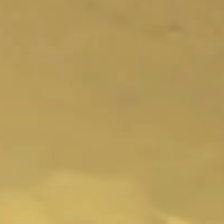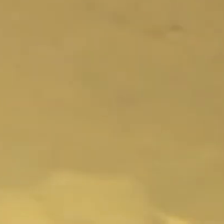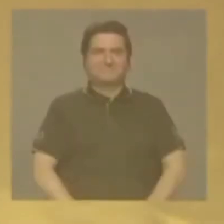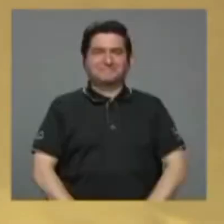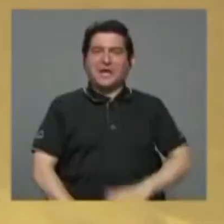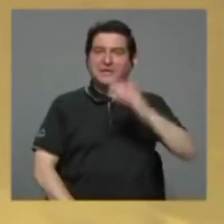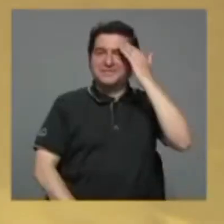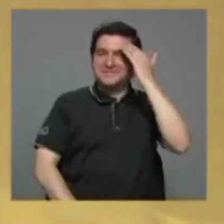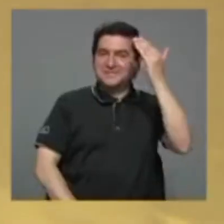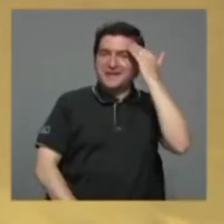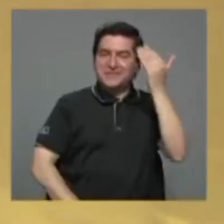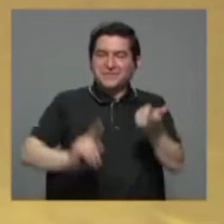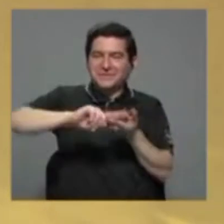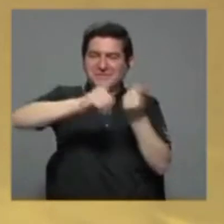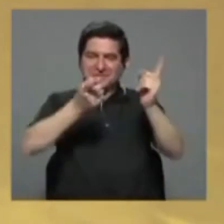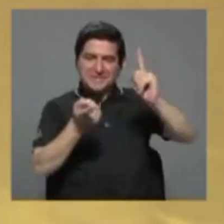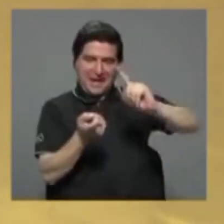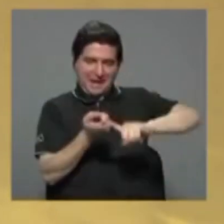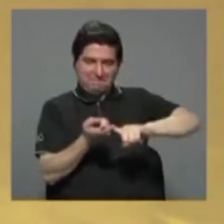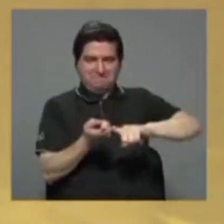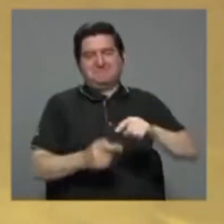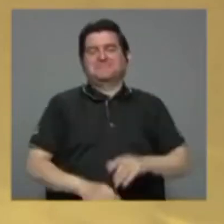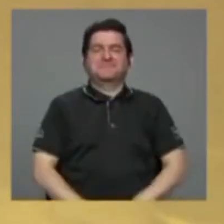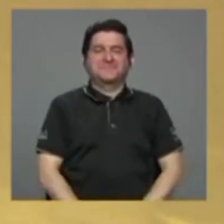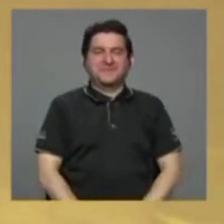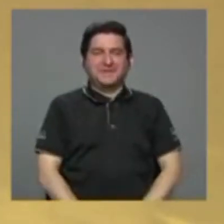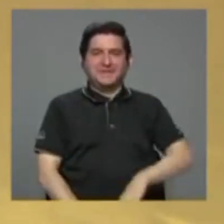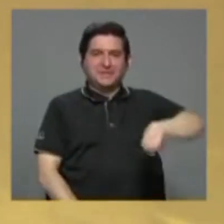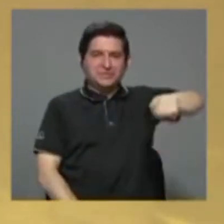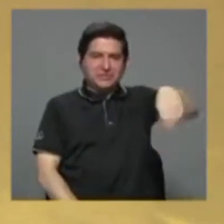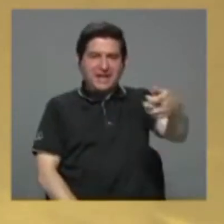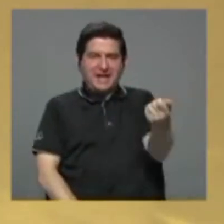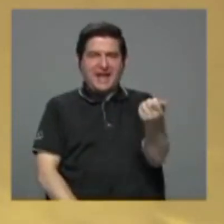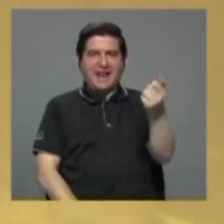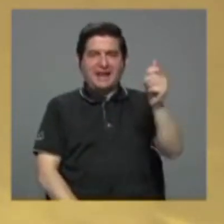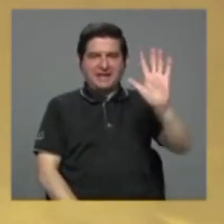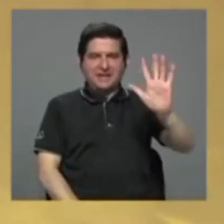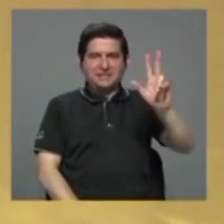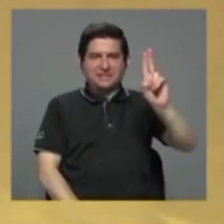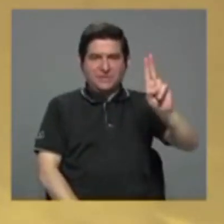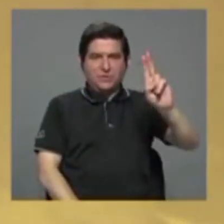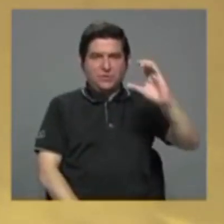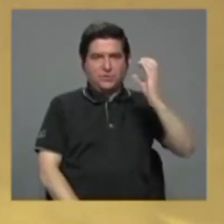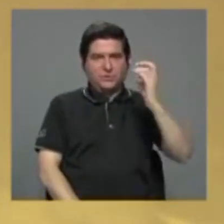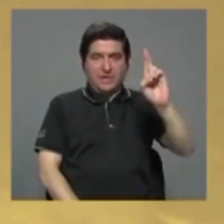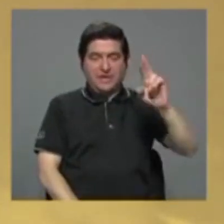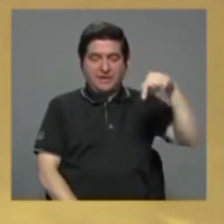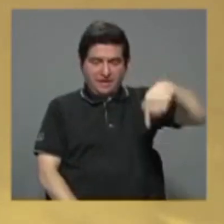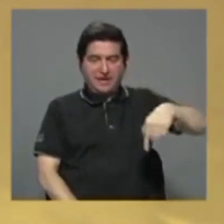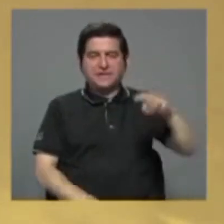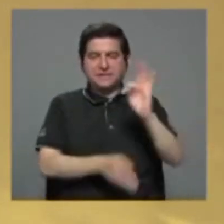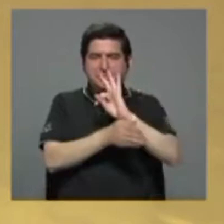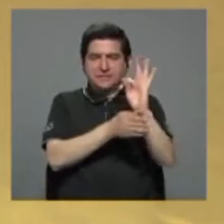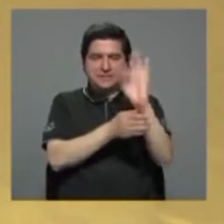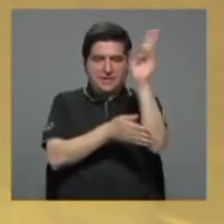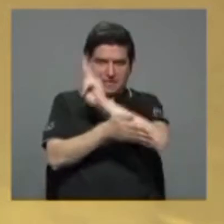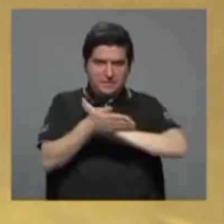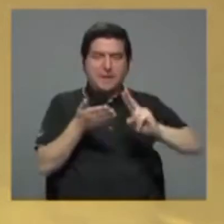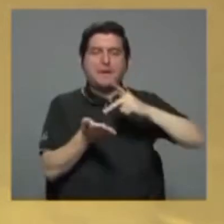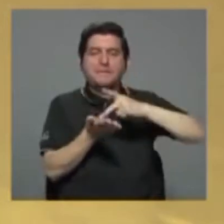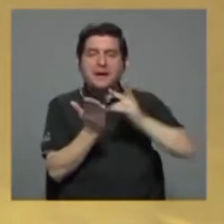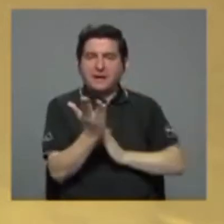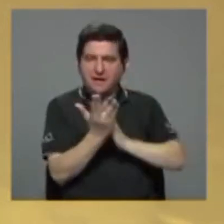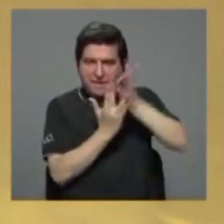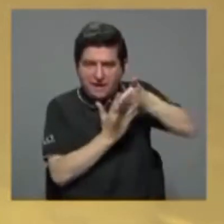Los saludamos, amigas y amigos de 15 UCR, este medio televisivo universitario que se paga con